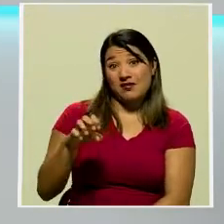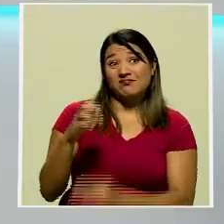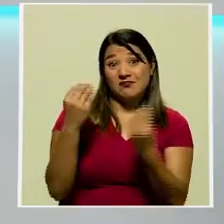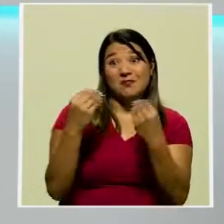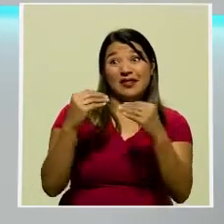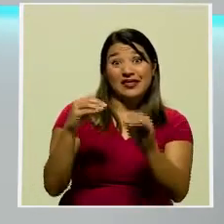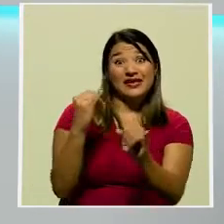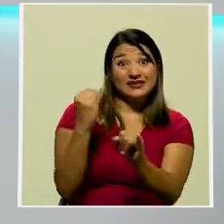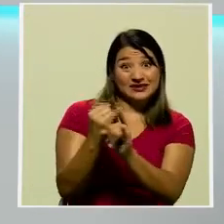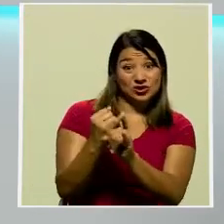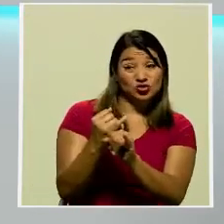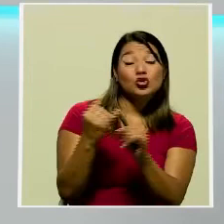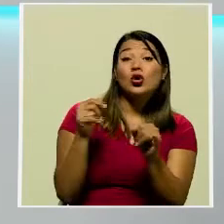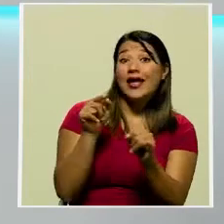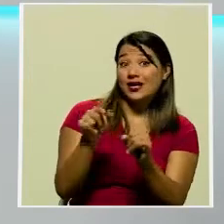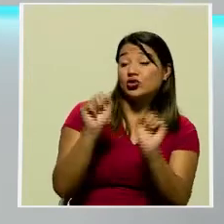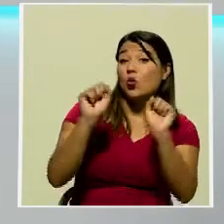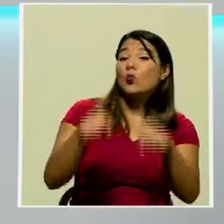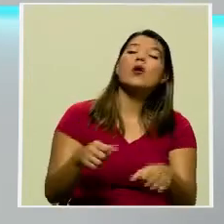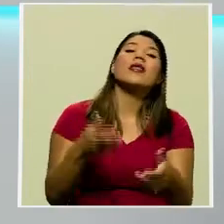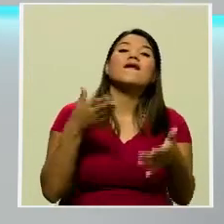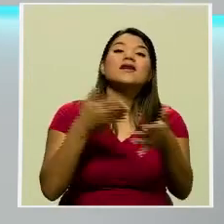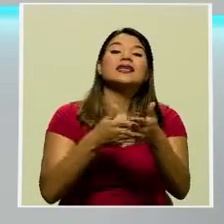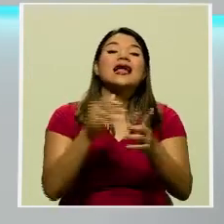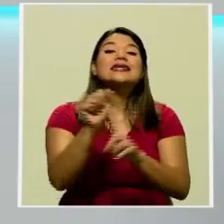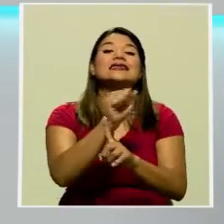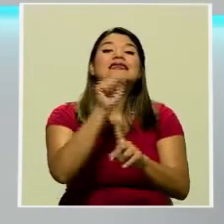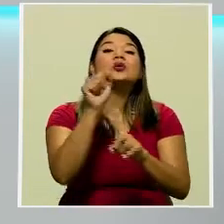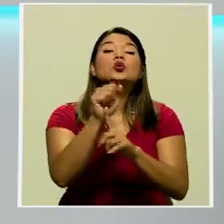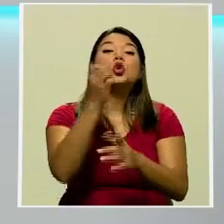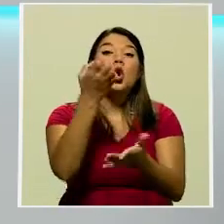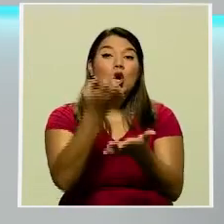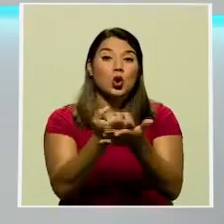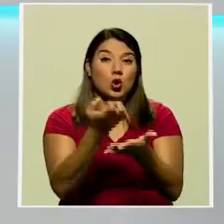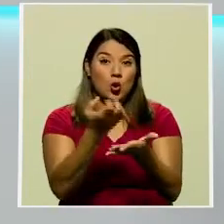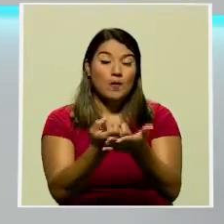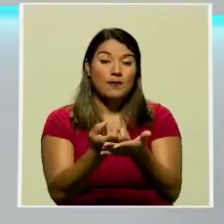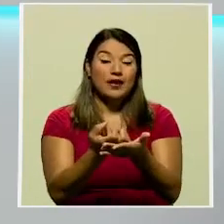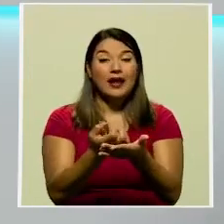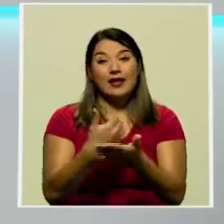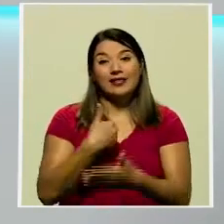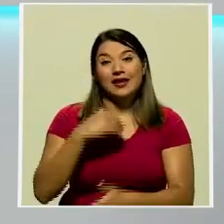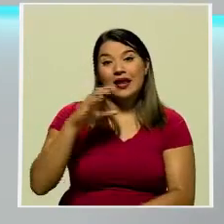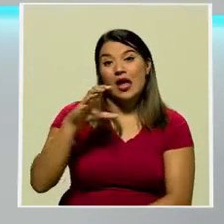se ha anunciado, afectaría las finanzas del CONAPE.